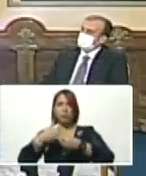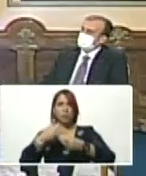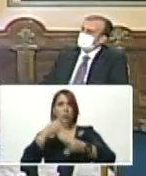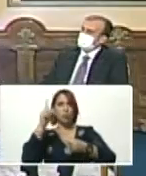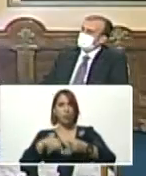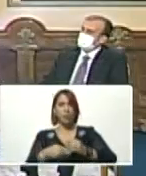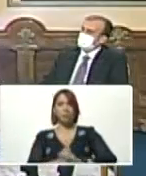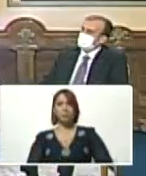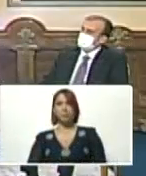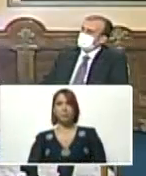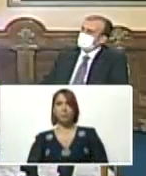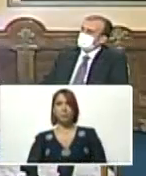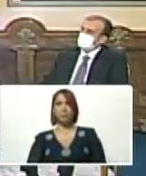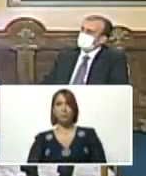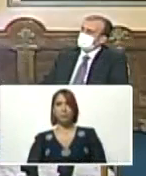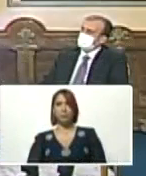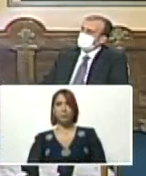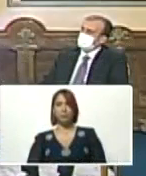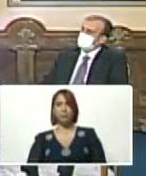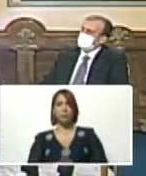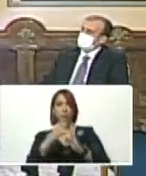países exportadores de petróleo no OPEP,